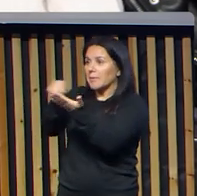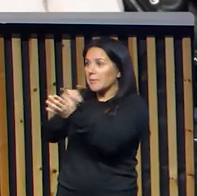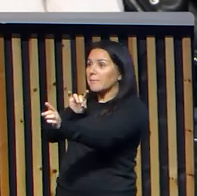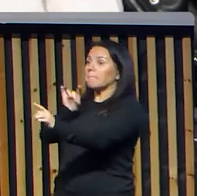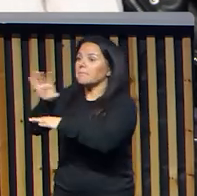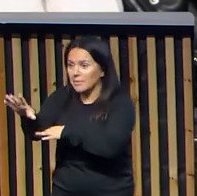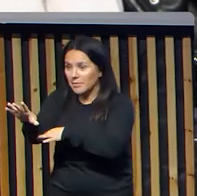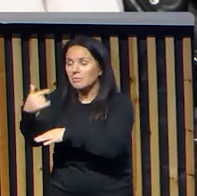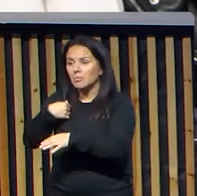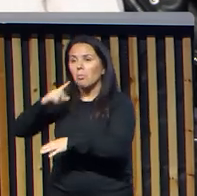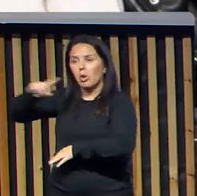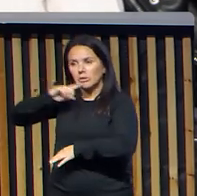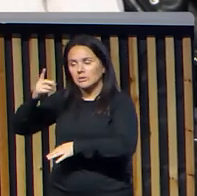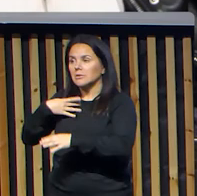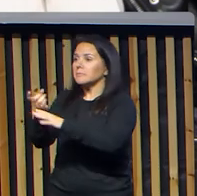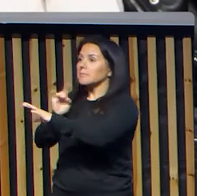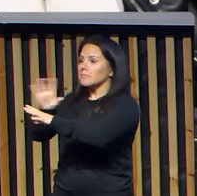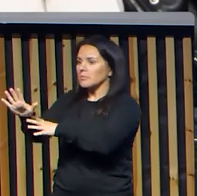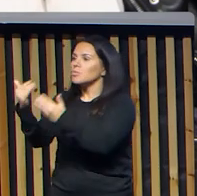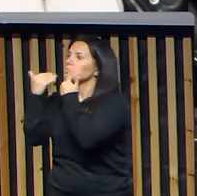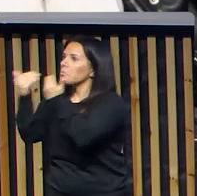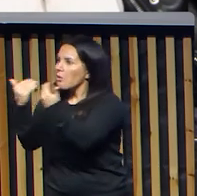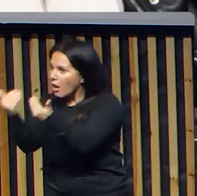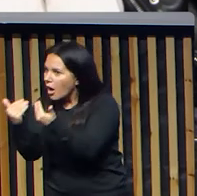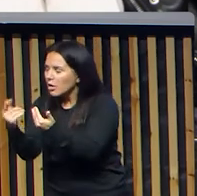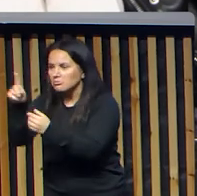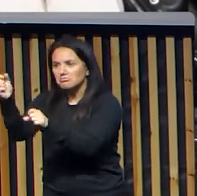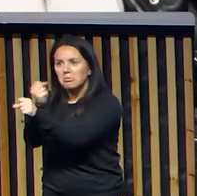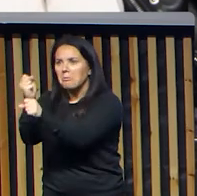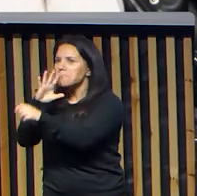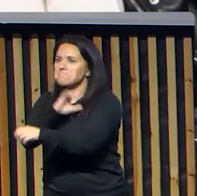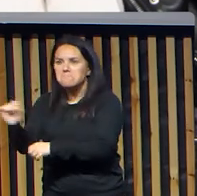muy bien muy bien sí sí fenomenal